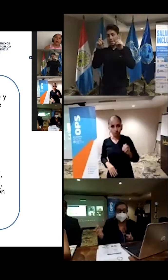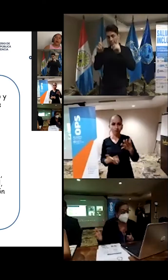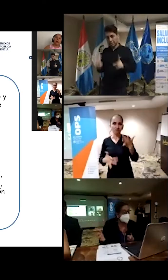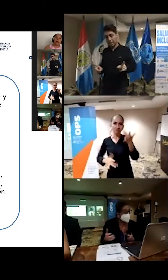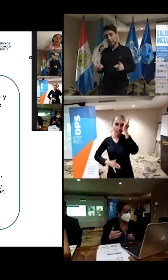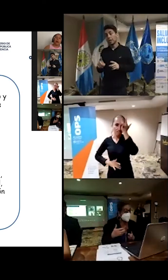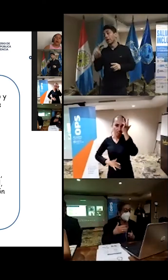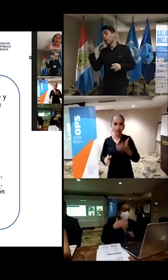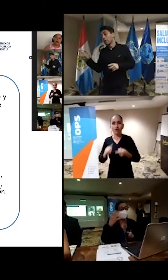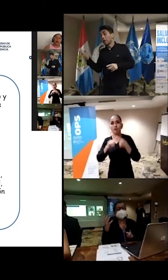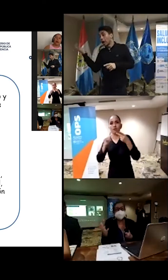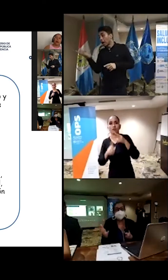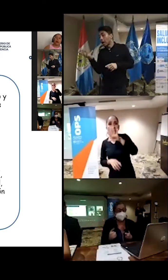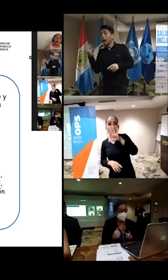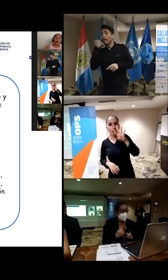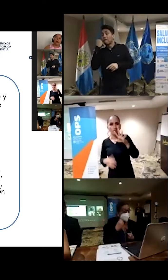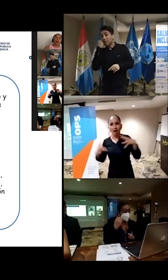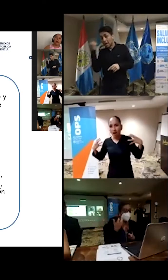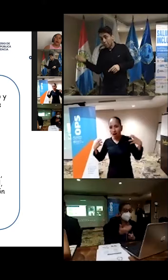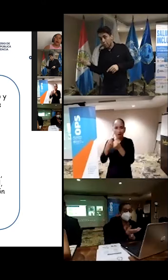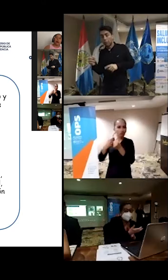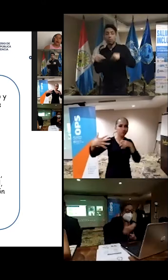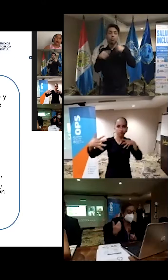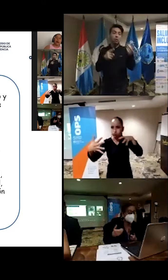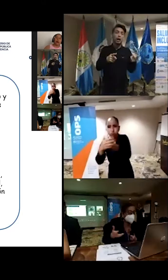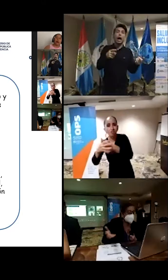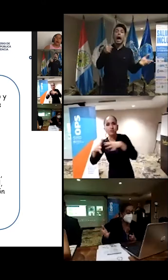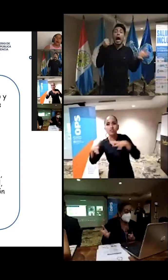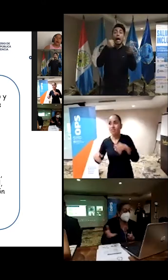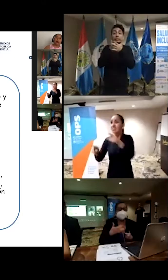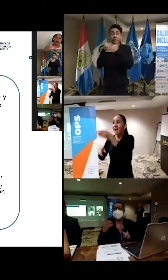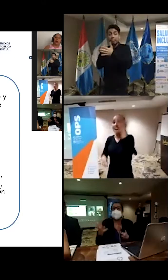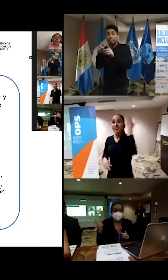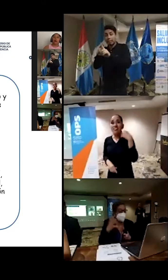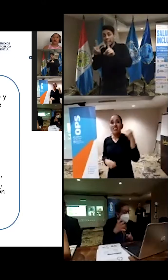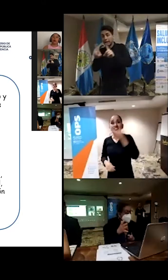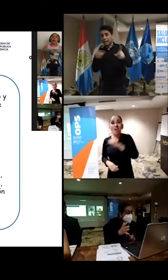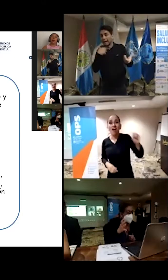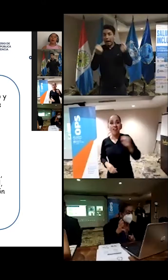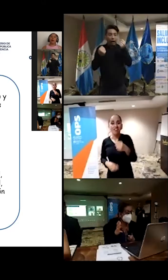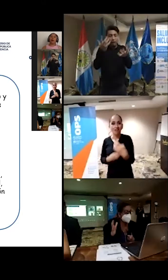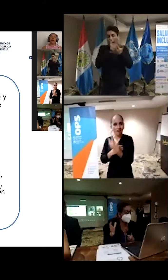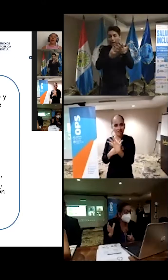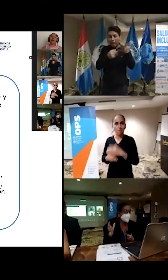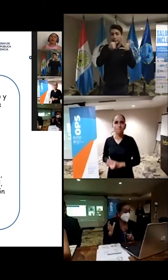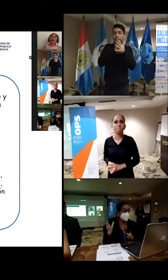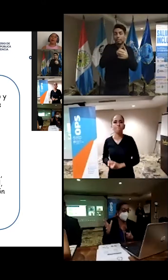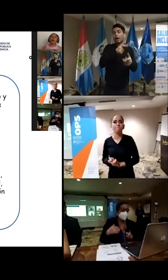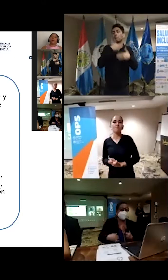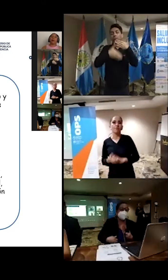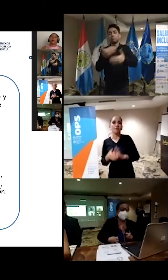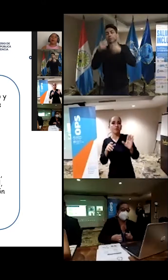el 34%, accidentes 29%, como bien lo dijo Sebastián. Y bueno, hablamos de la ENDIS,